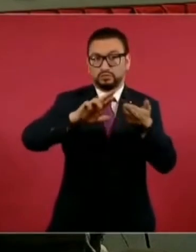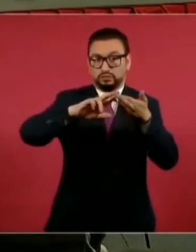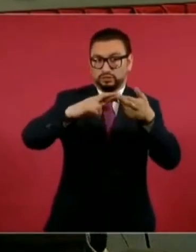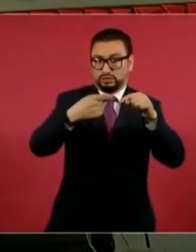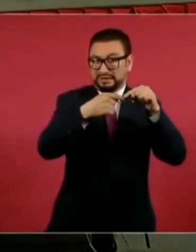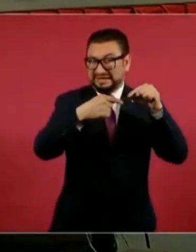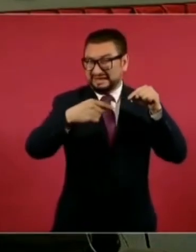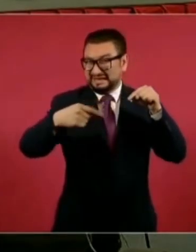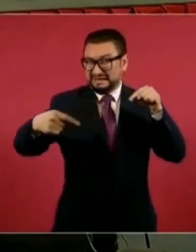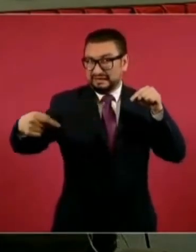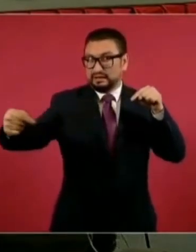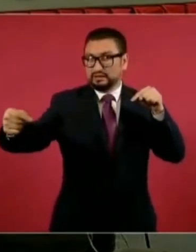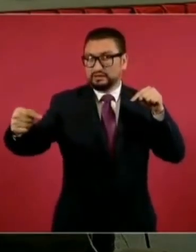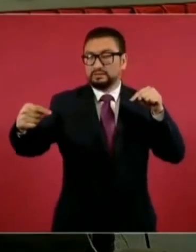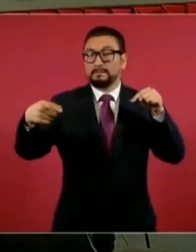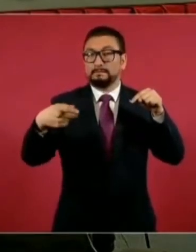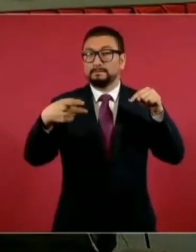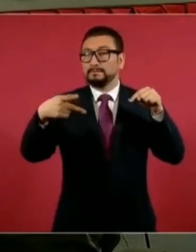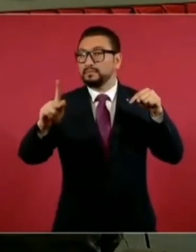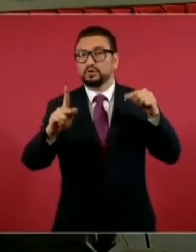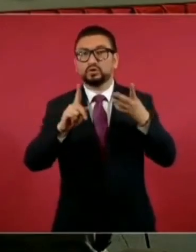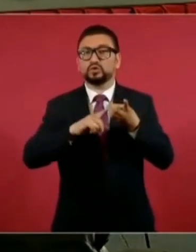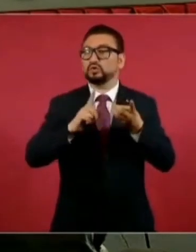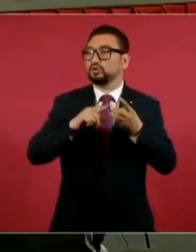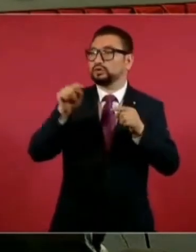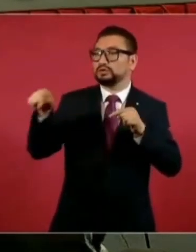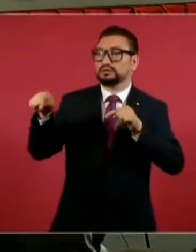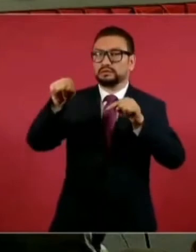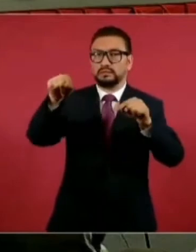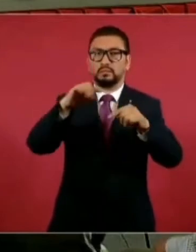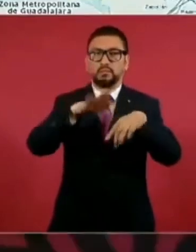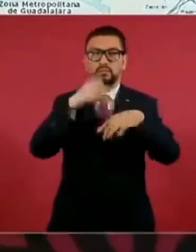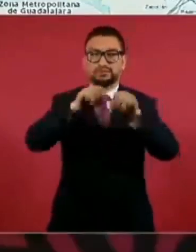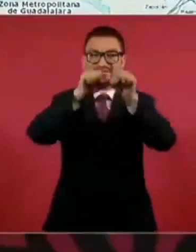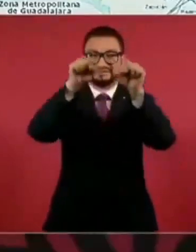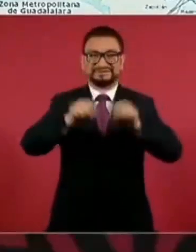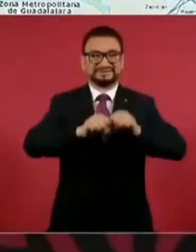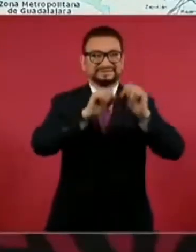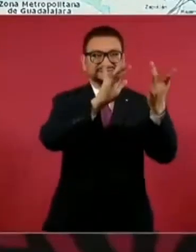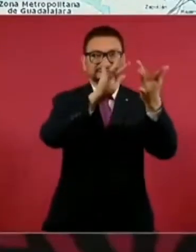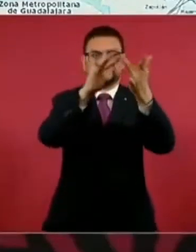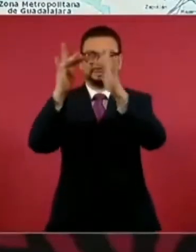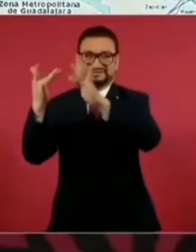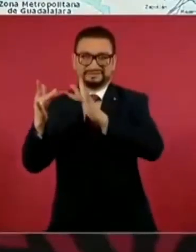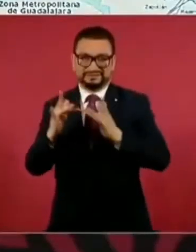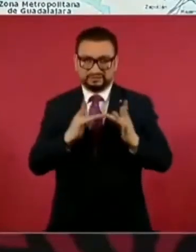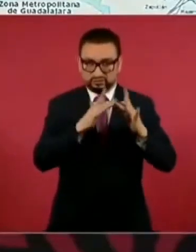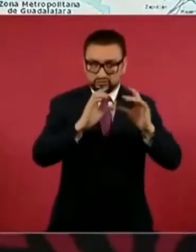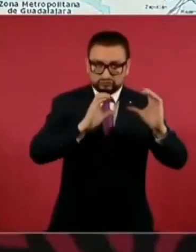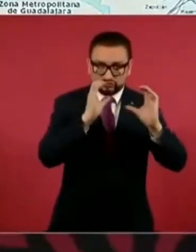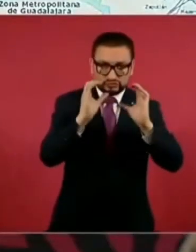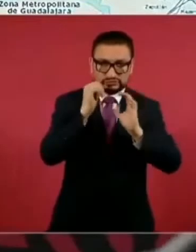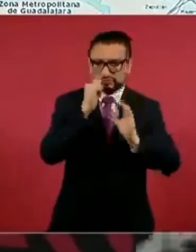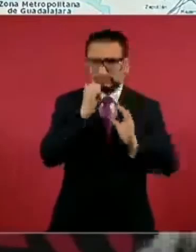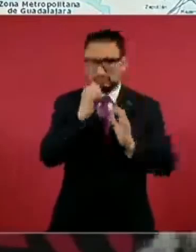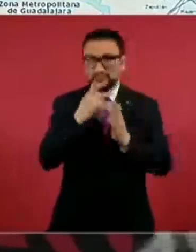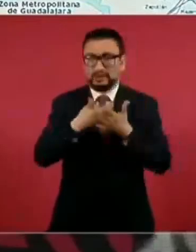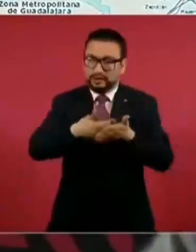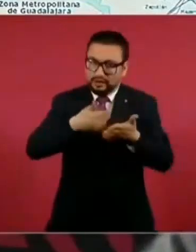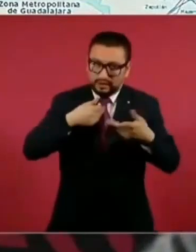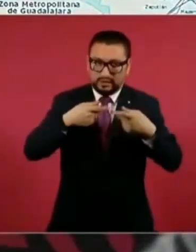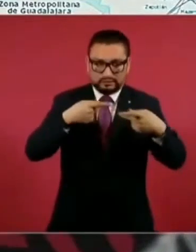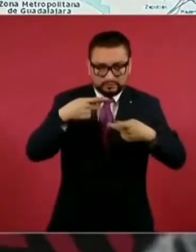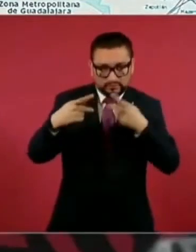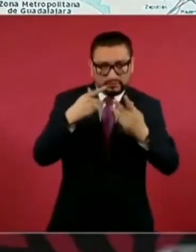voy a tener más flujo, pero voy a afectar otra parte porque es un sistema interconectado, es lógico, ¿sí? Entonces, la planeación